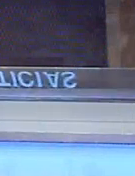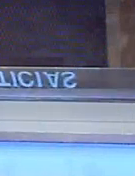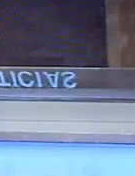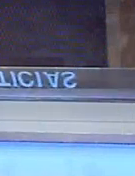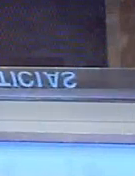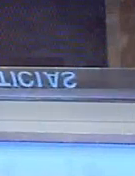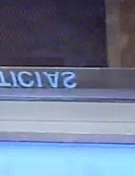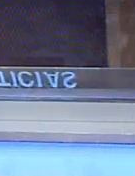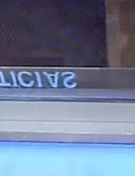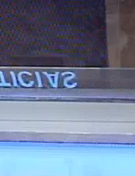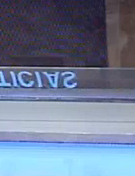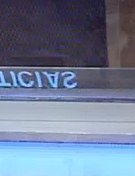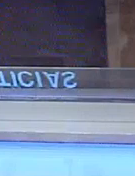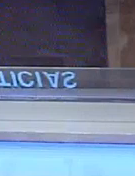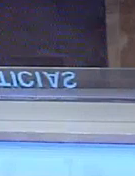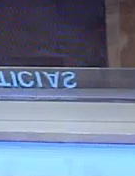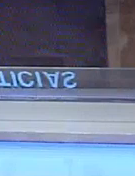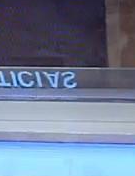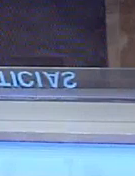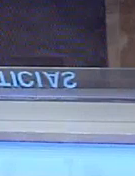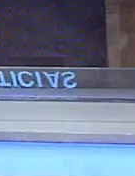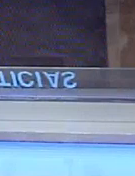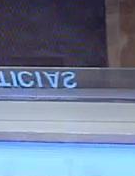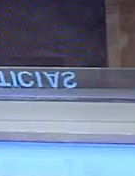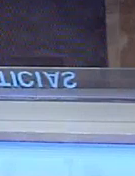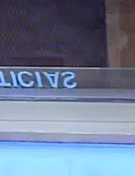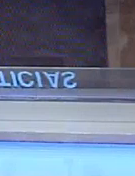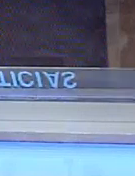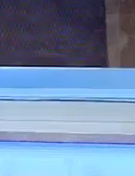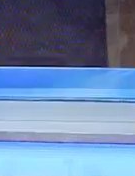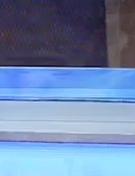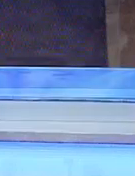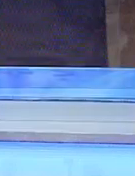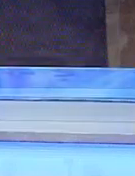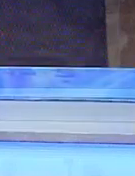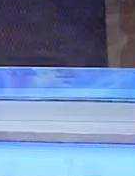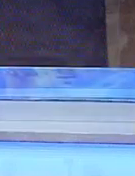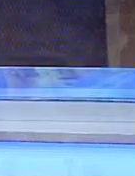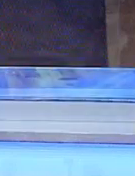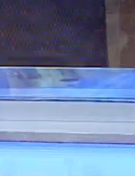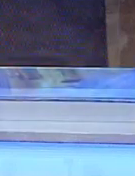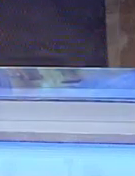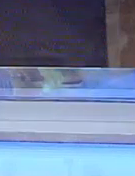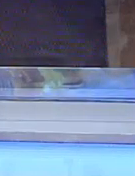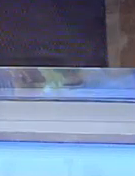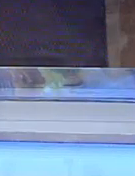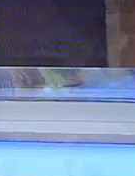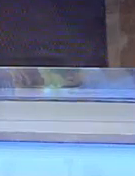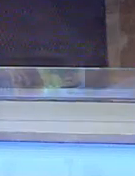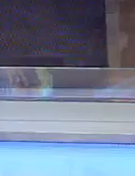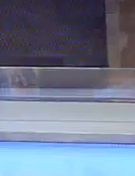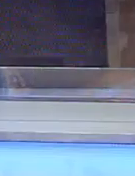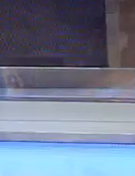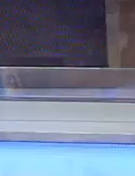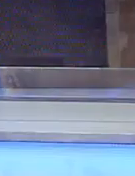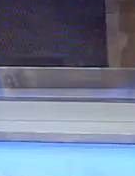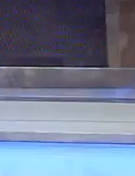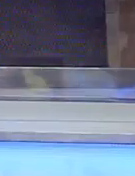en Contra de la Corrupción. Hacemos con esto una muy breve pausa para luego de la misma regresar con más detalles y más noticias. No nos cambien.